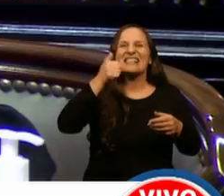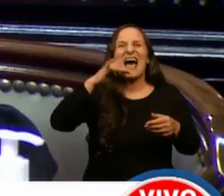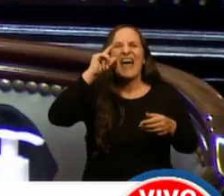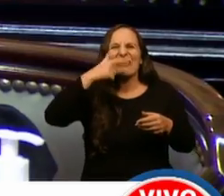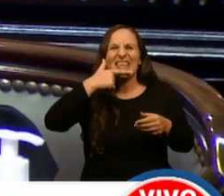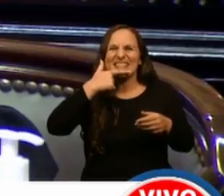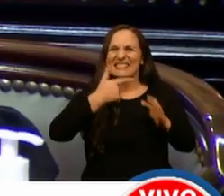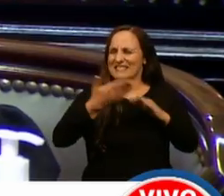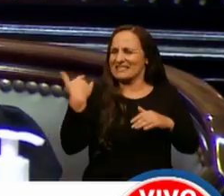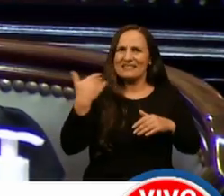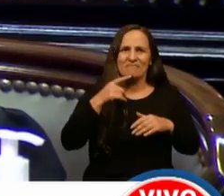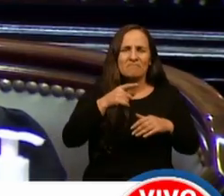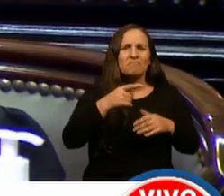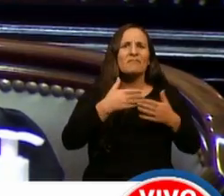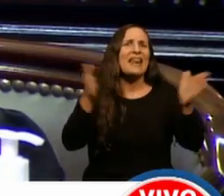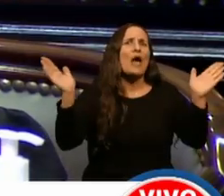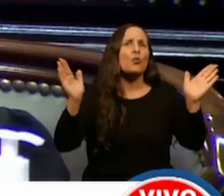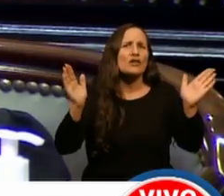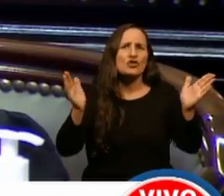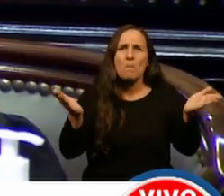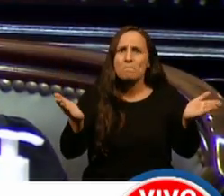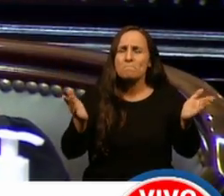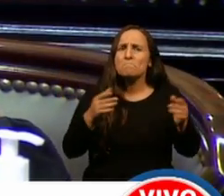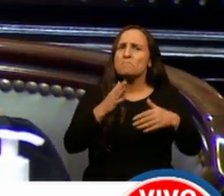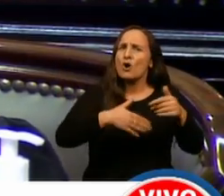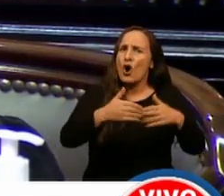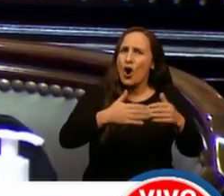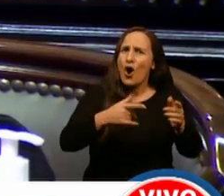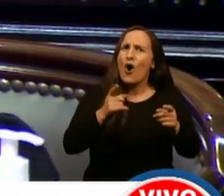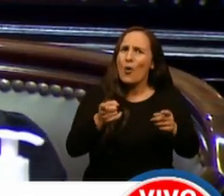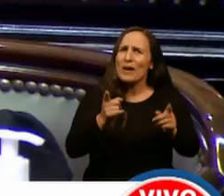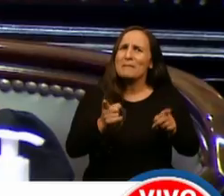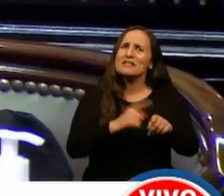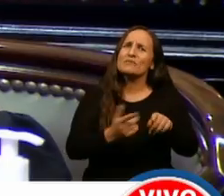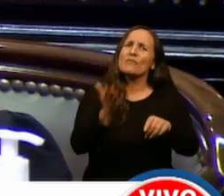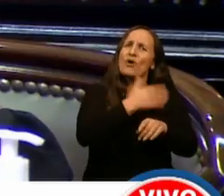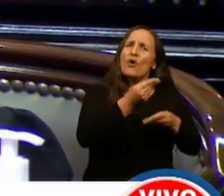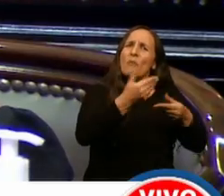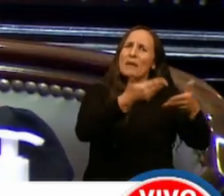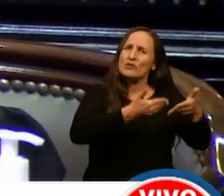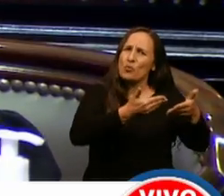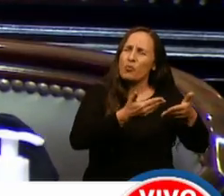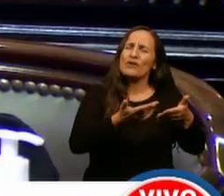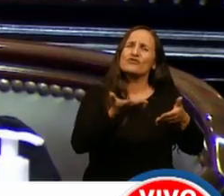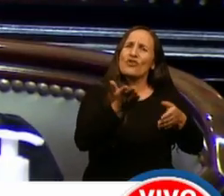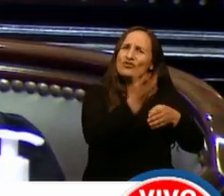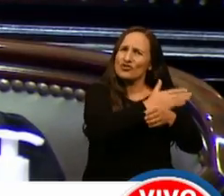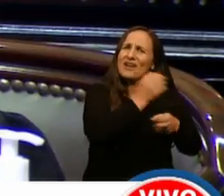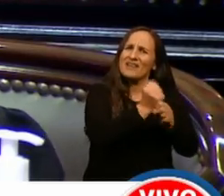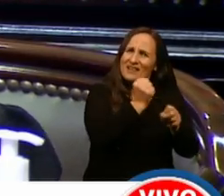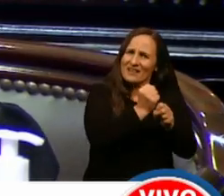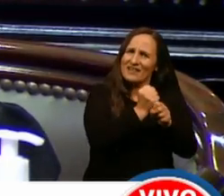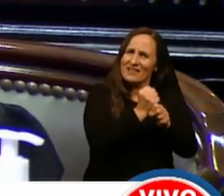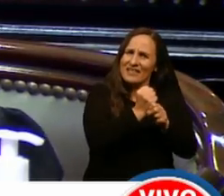departamento de san rafael es una obra que está en que estuvo incluida en el presupuesto que se trabajó mucho para